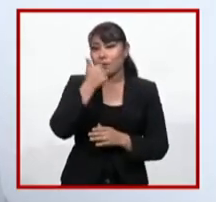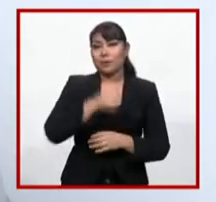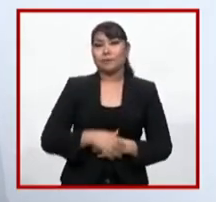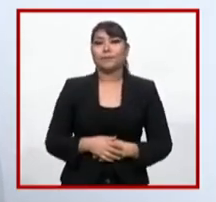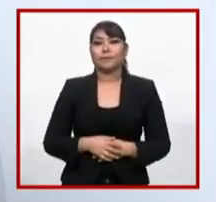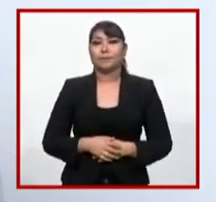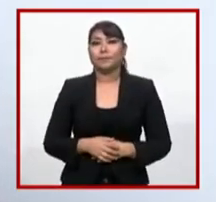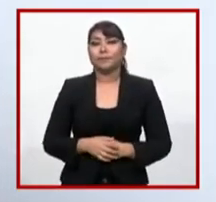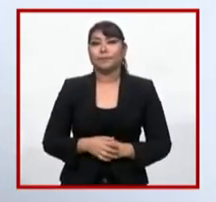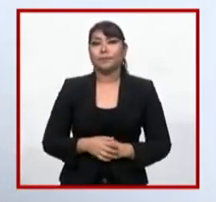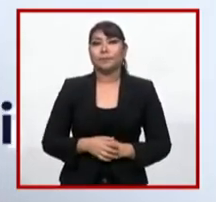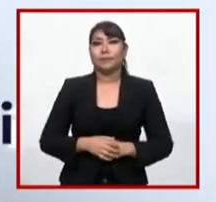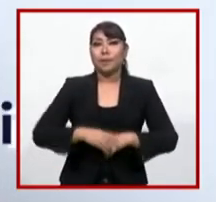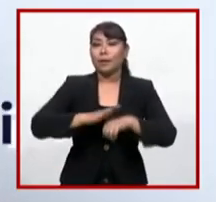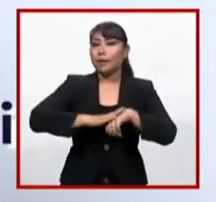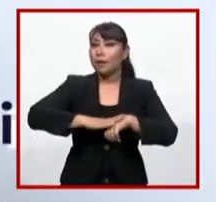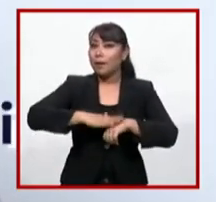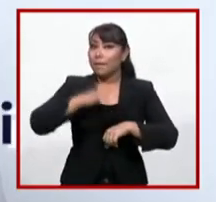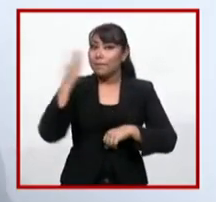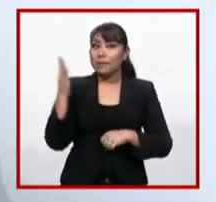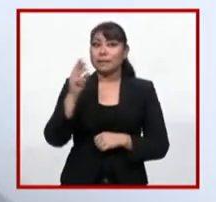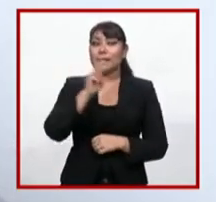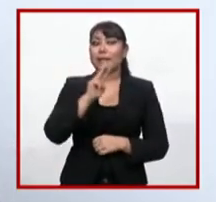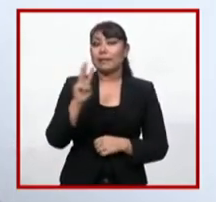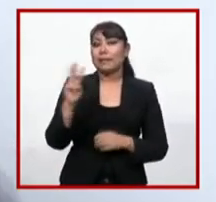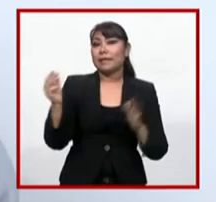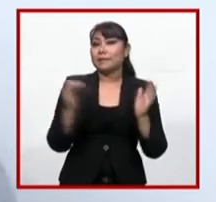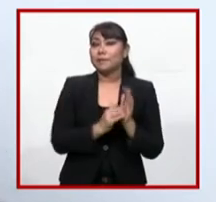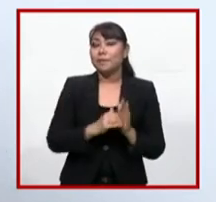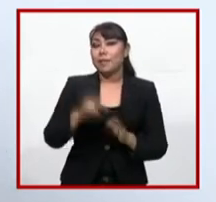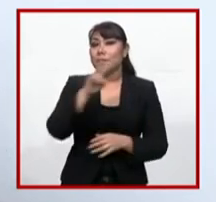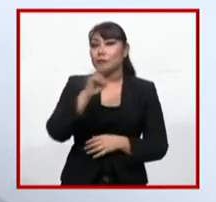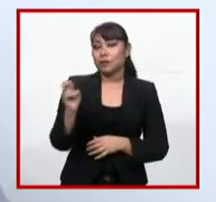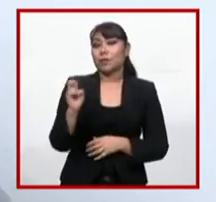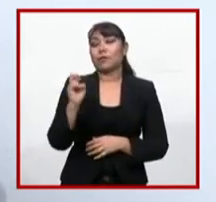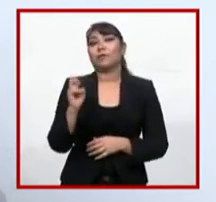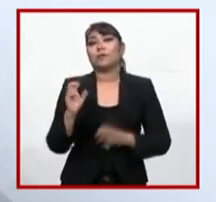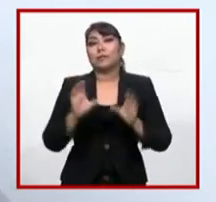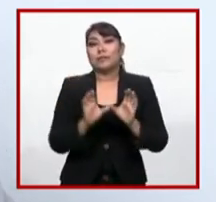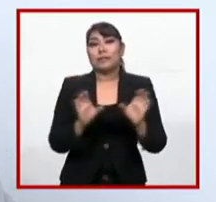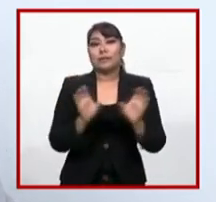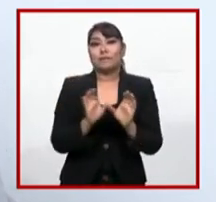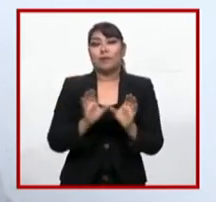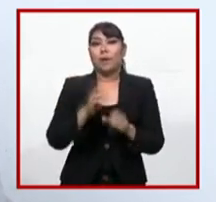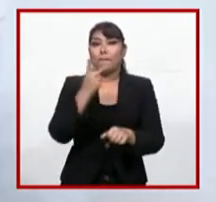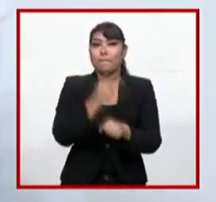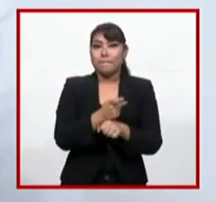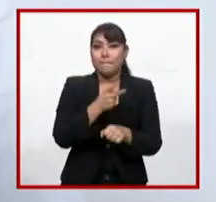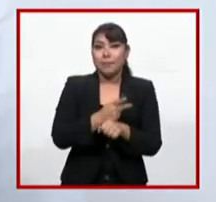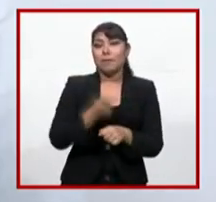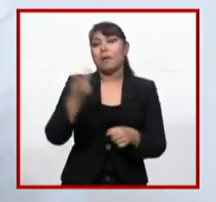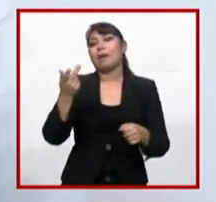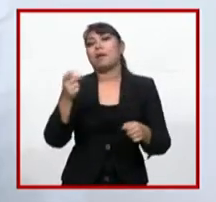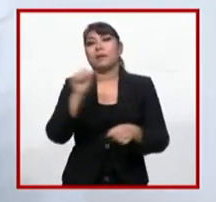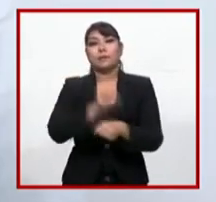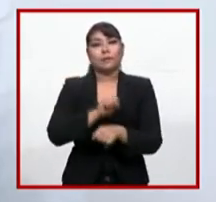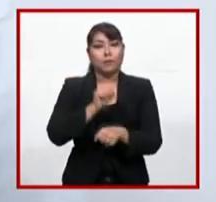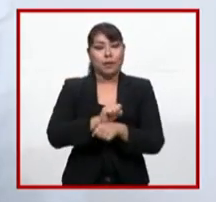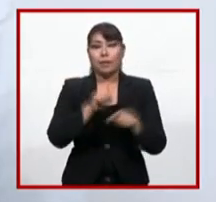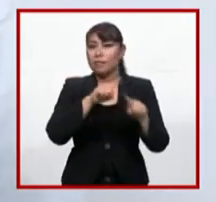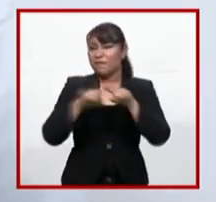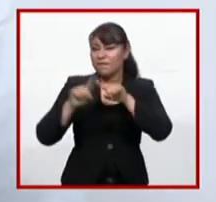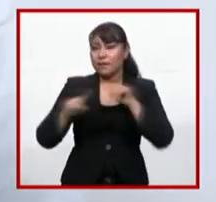Hemos entregado más de 3,200 certificados entre primaria, secundaria y constancias de alfabetización. El registro